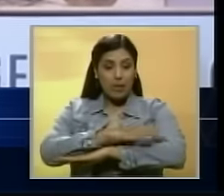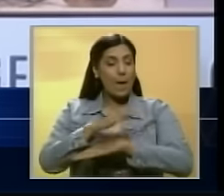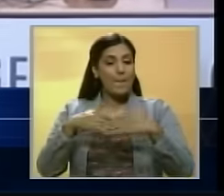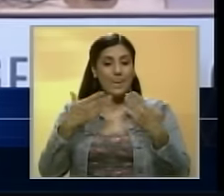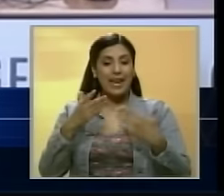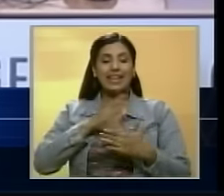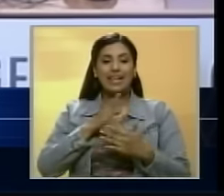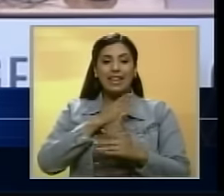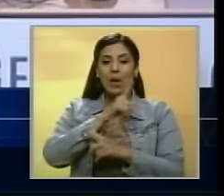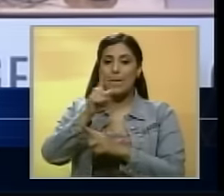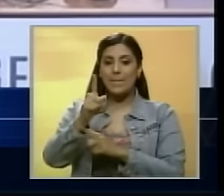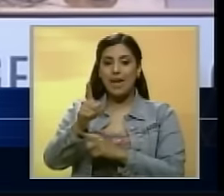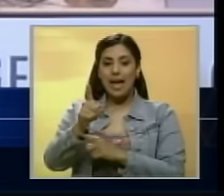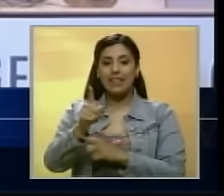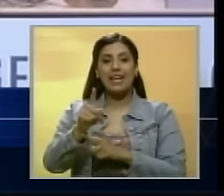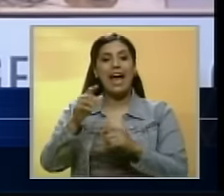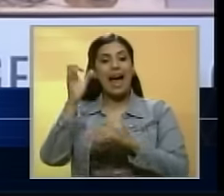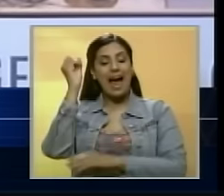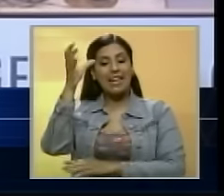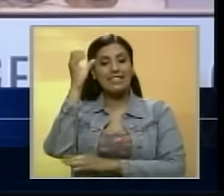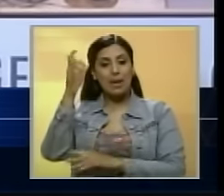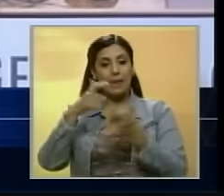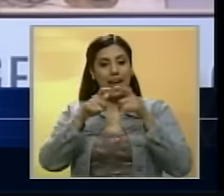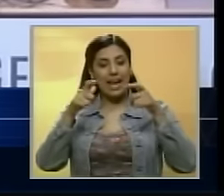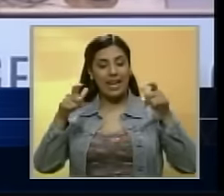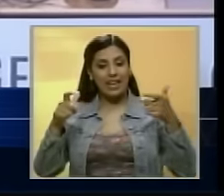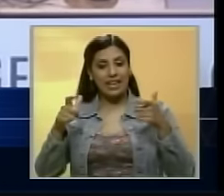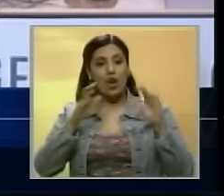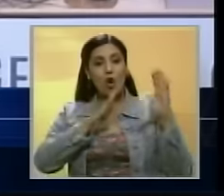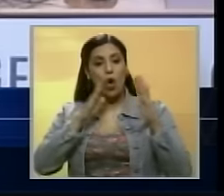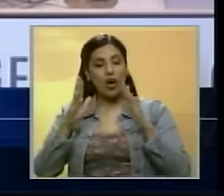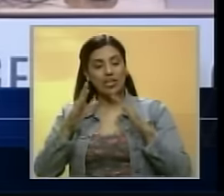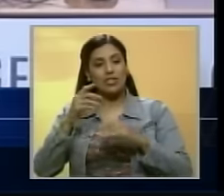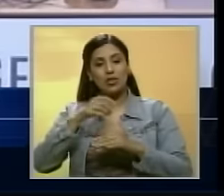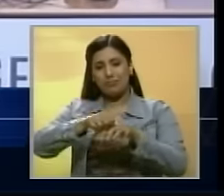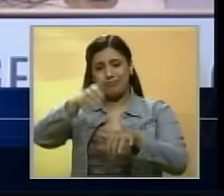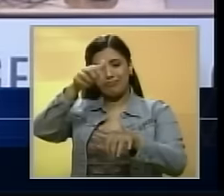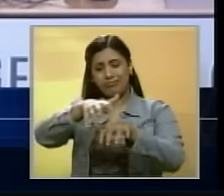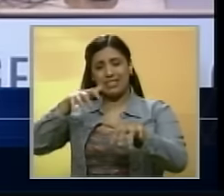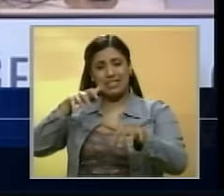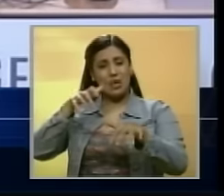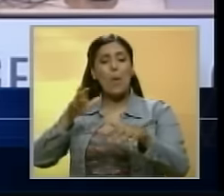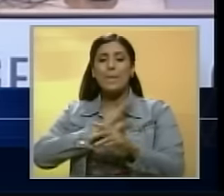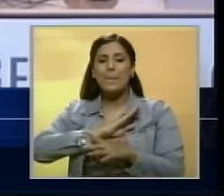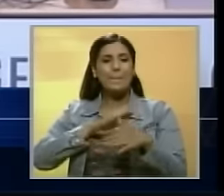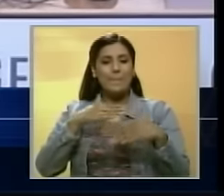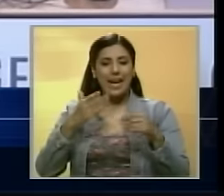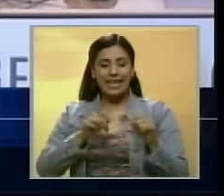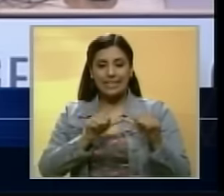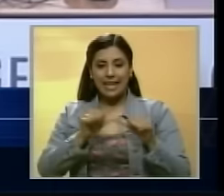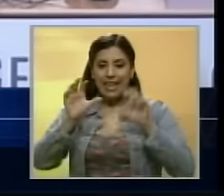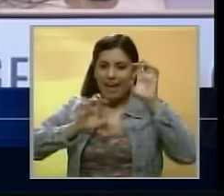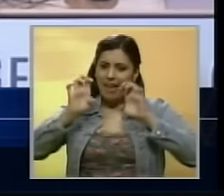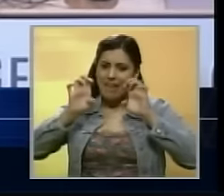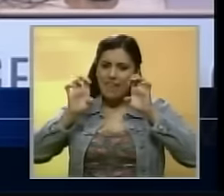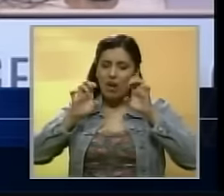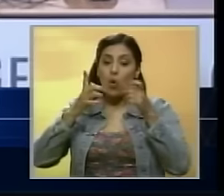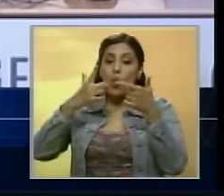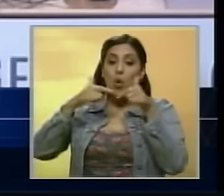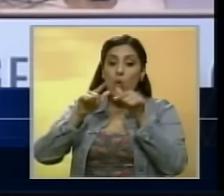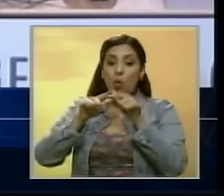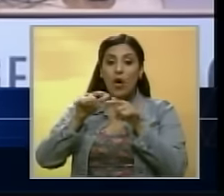pase por mandato de la asamblea general como órgano máximo de esta organización pase a a seguir evaluado en